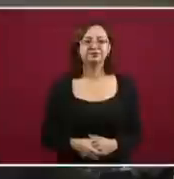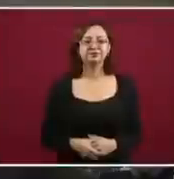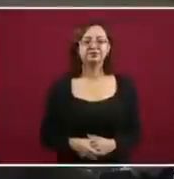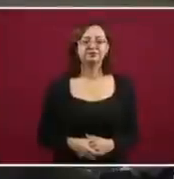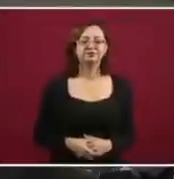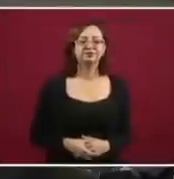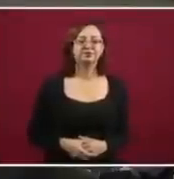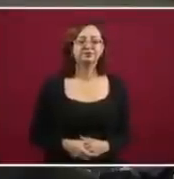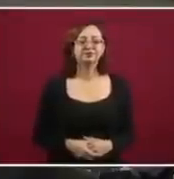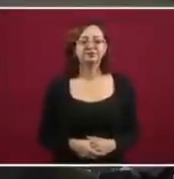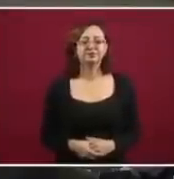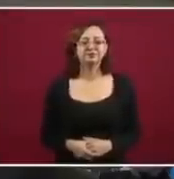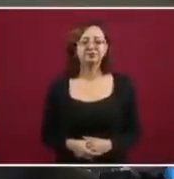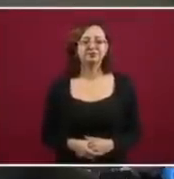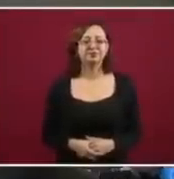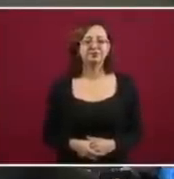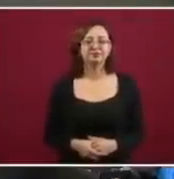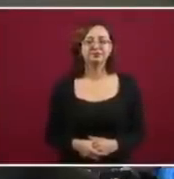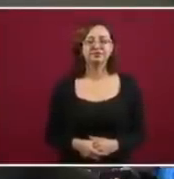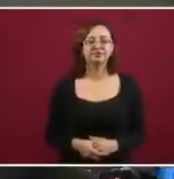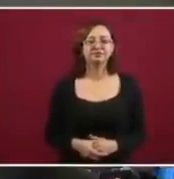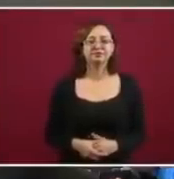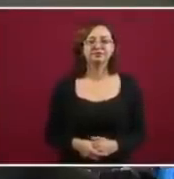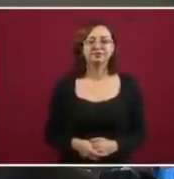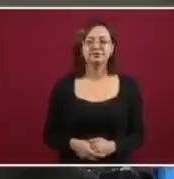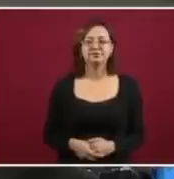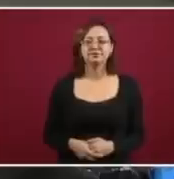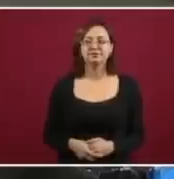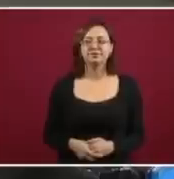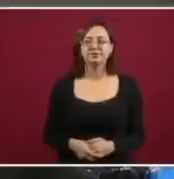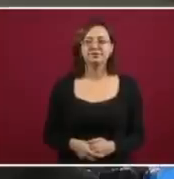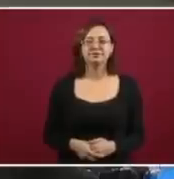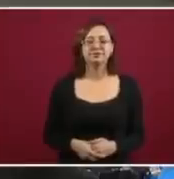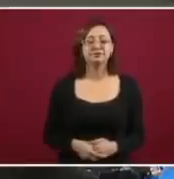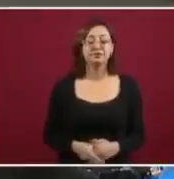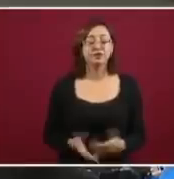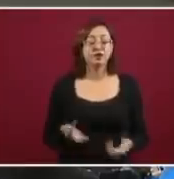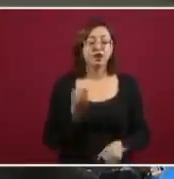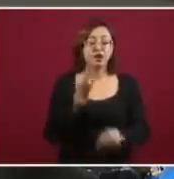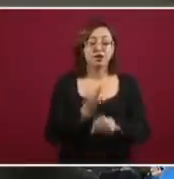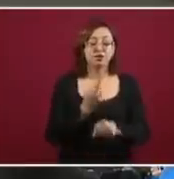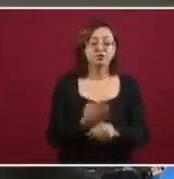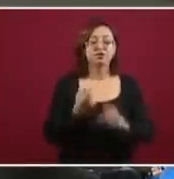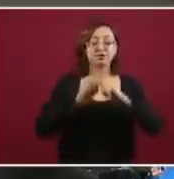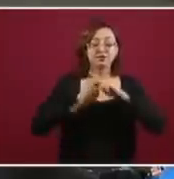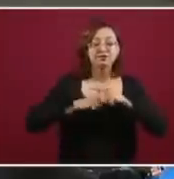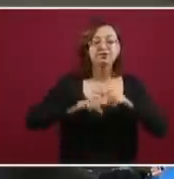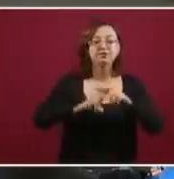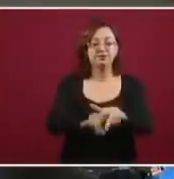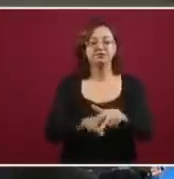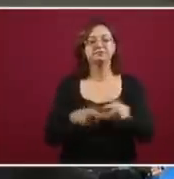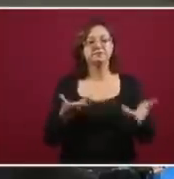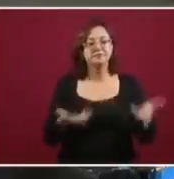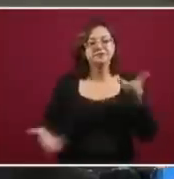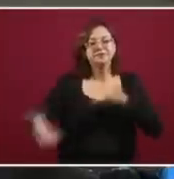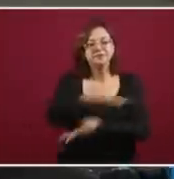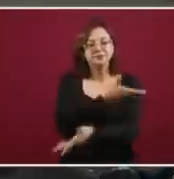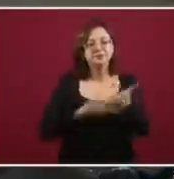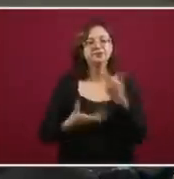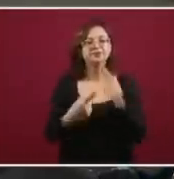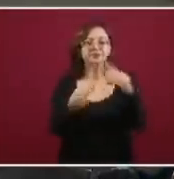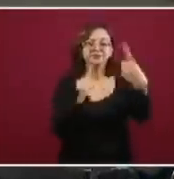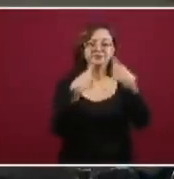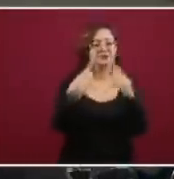pues vamos a llevar a cabo este diálogo circular como